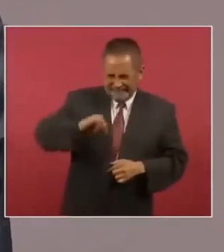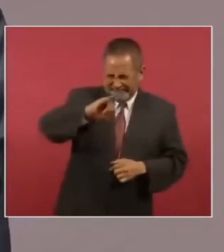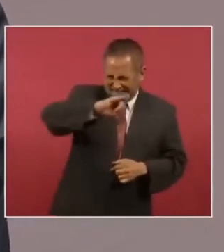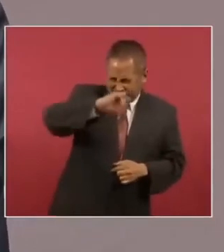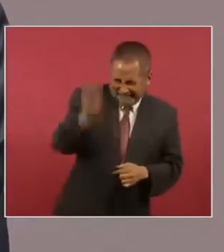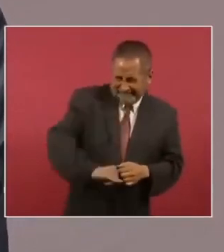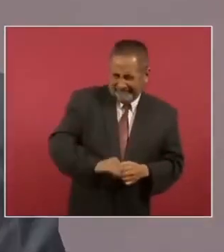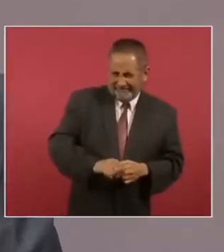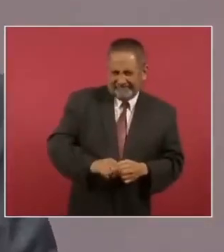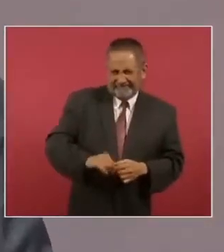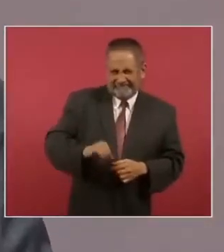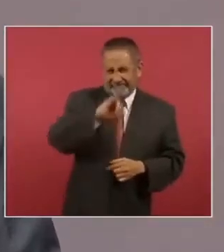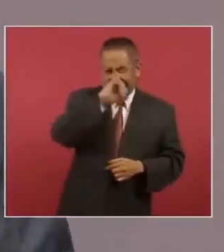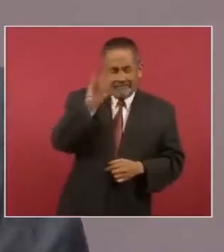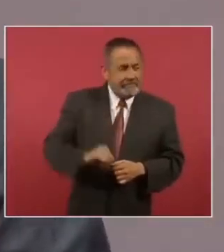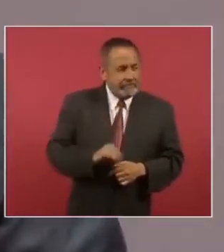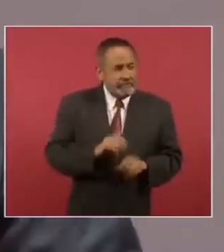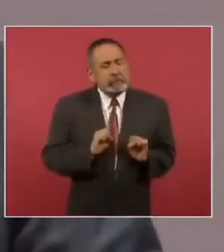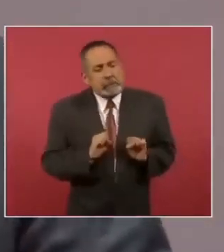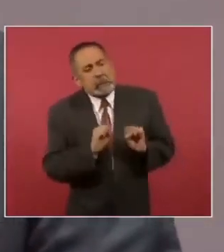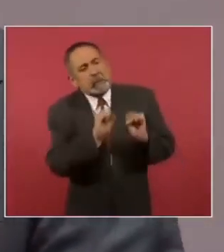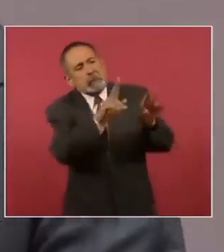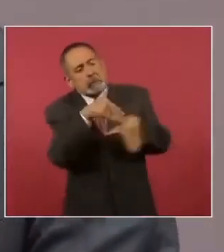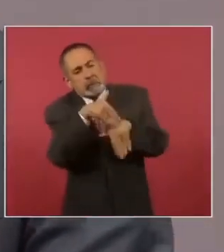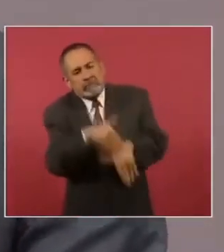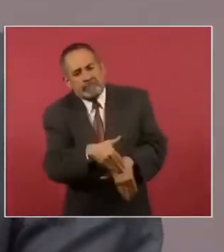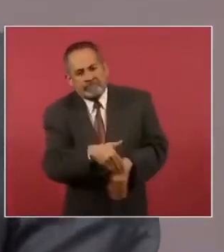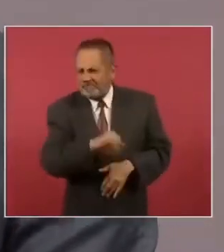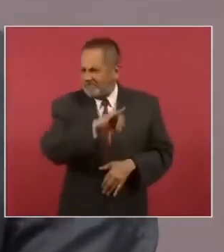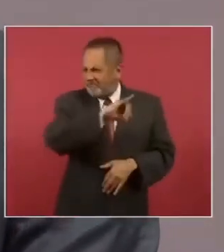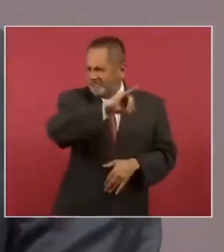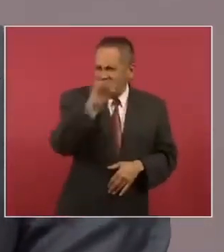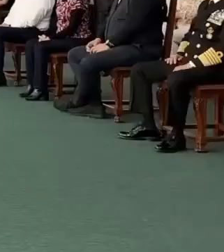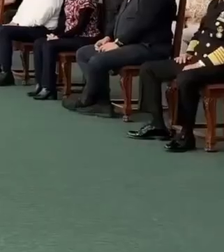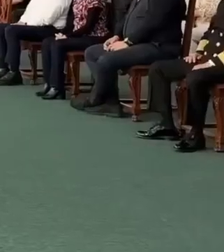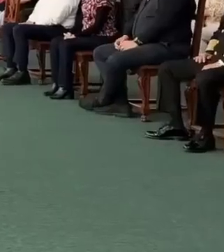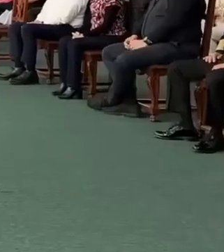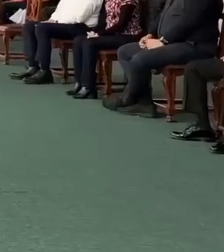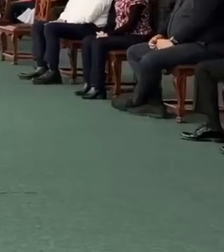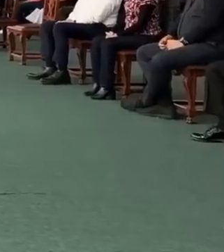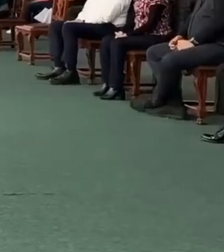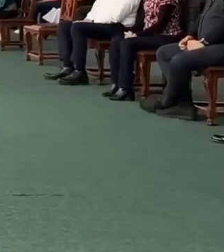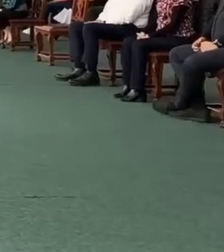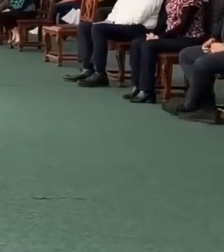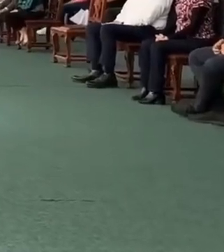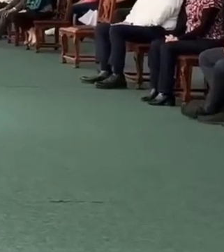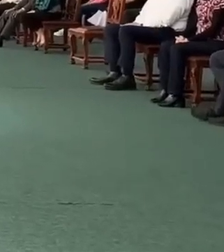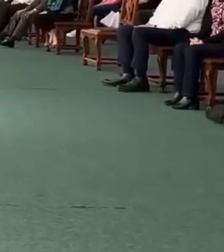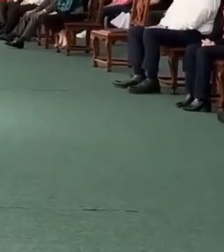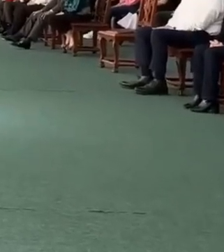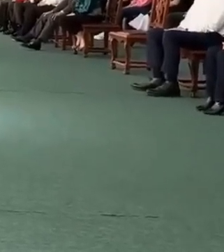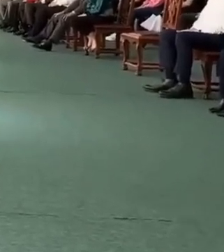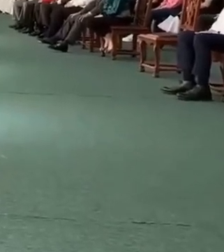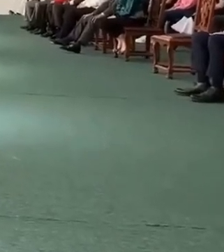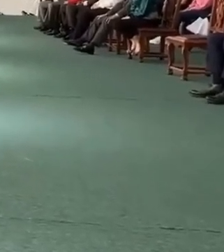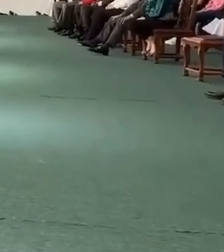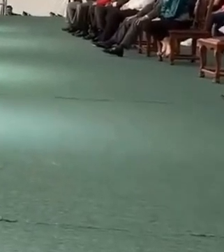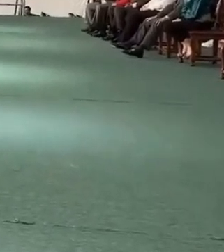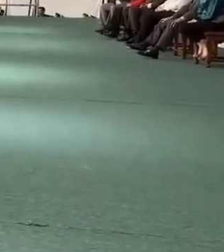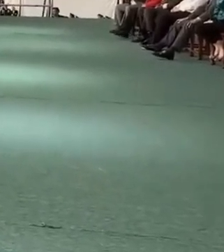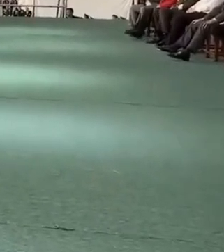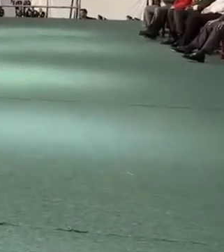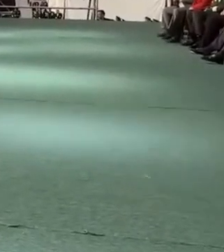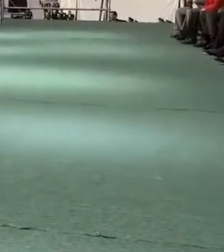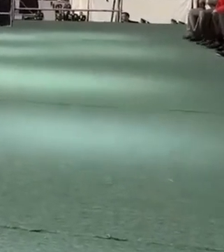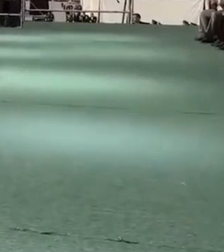jamás permitiremos que violen nuestra soberanía y pisoteen